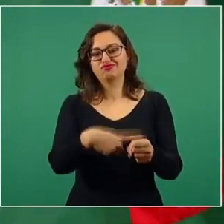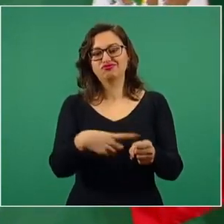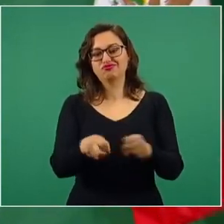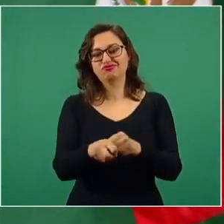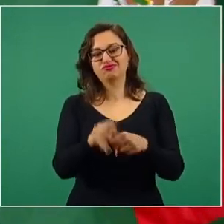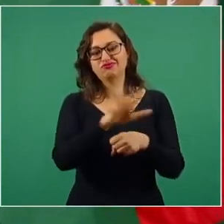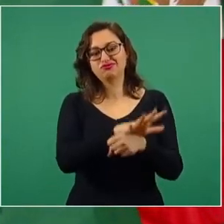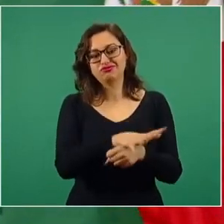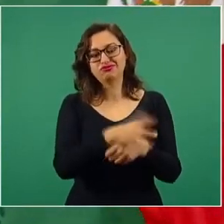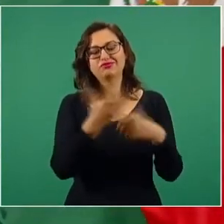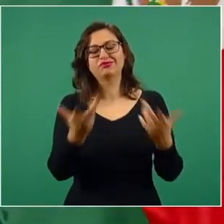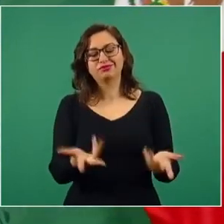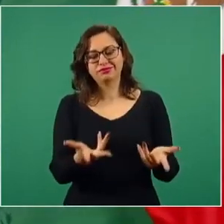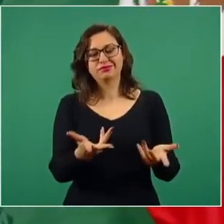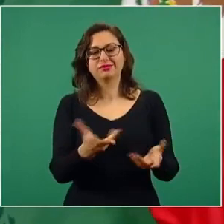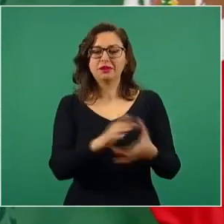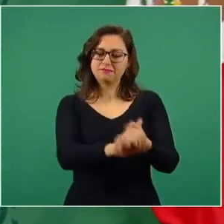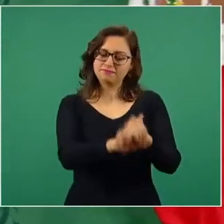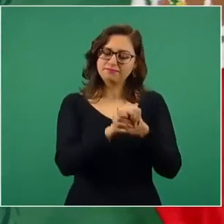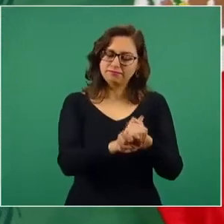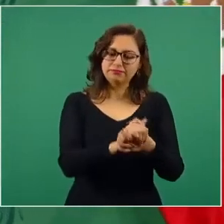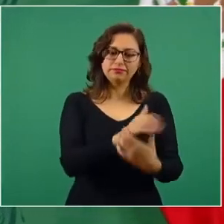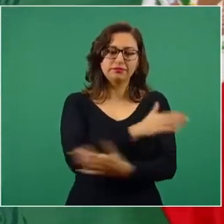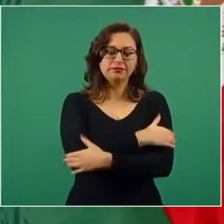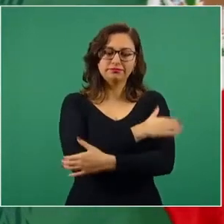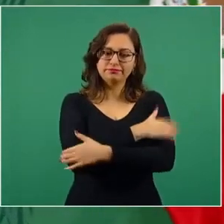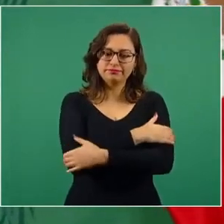ayer hablé con él y está